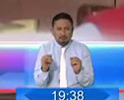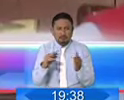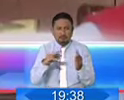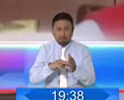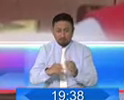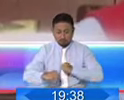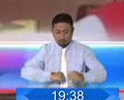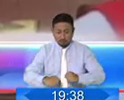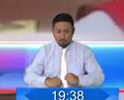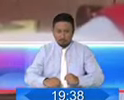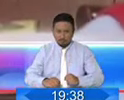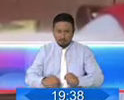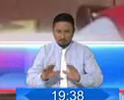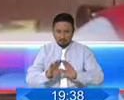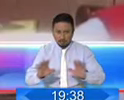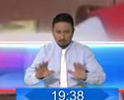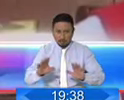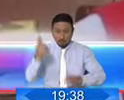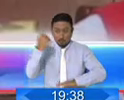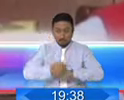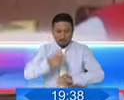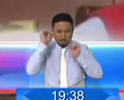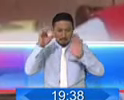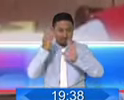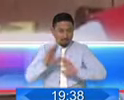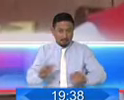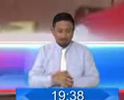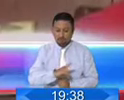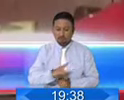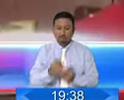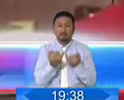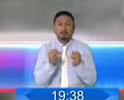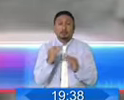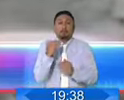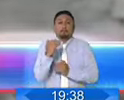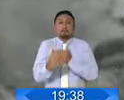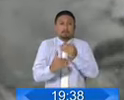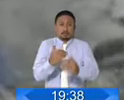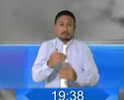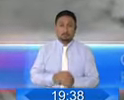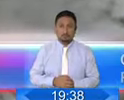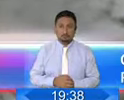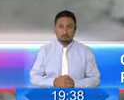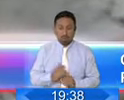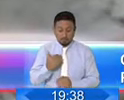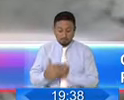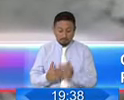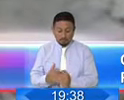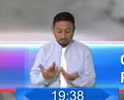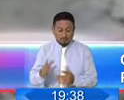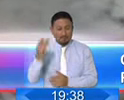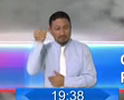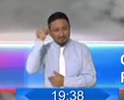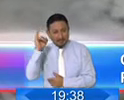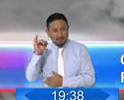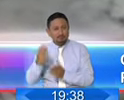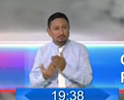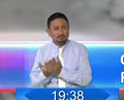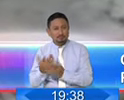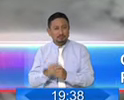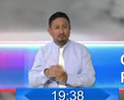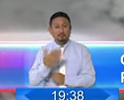acto, como un pronunciamiento de un día. La independencia se entiende como un proceso. Este proceso, que inició con una idea sembrada y cultivada